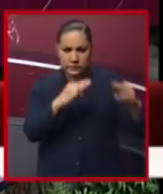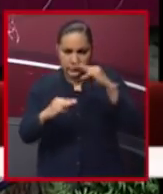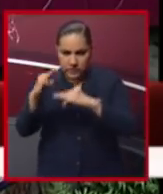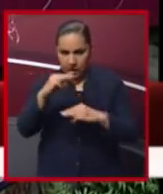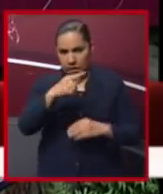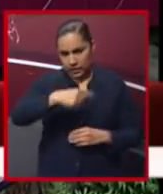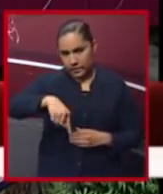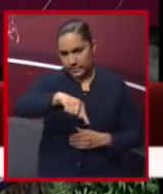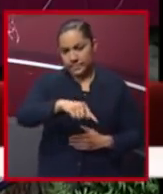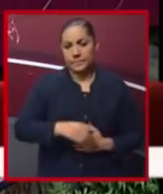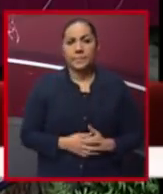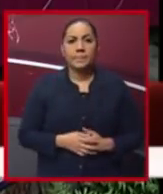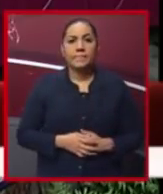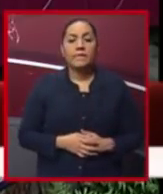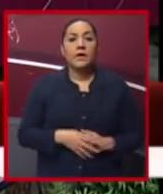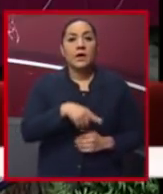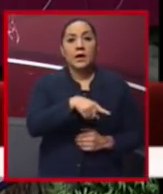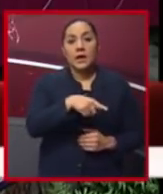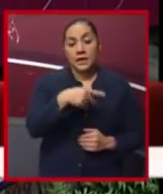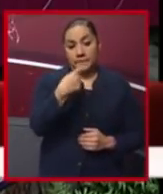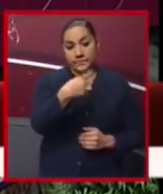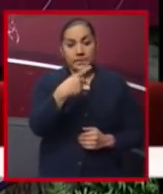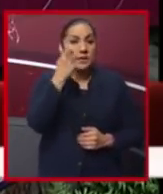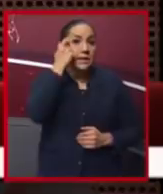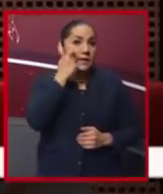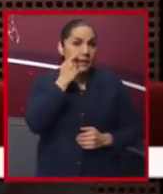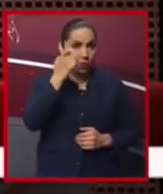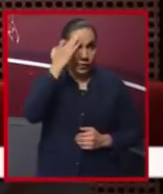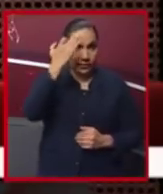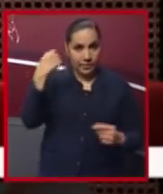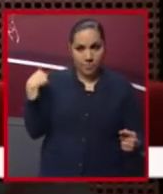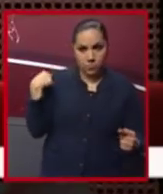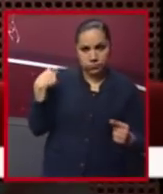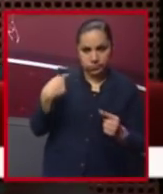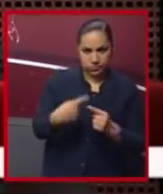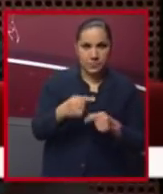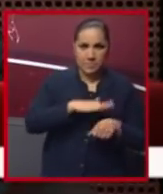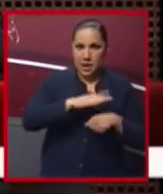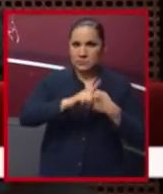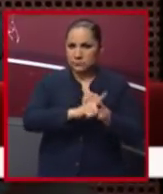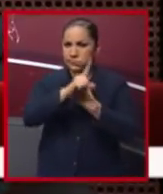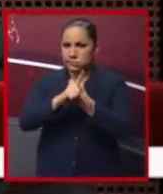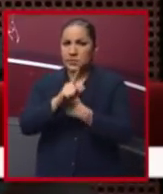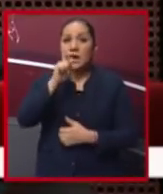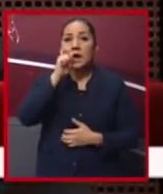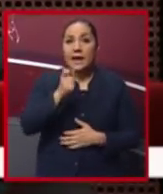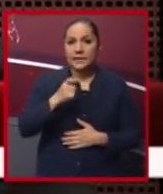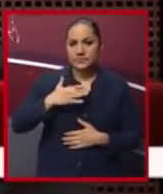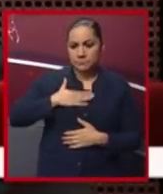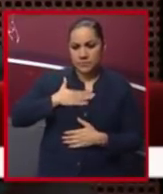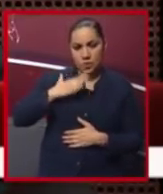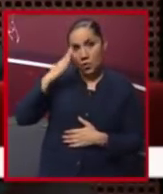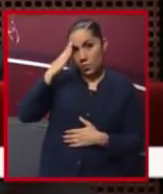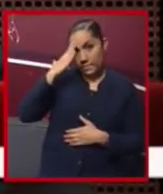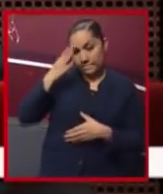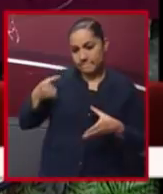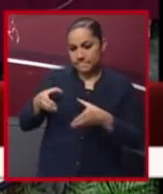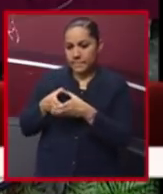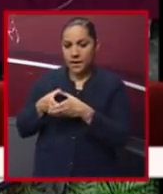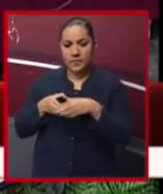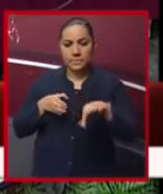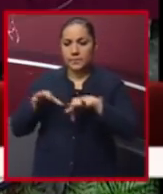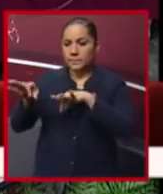de Guerrero que durante décadas ha exacerbado la violencia es el cacicazgo, así como los nexos que se tienen con grupos criminales, los cuales han